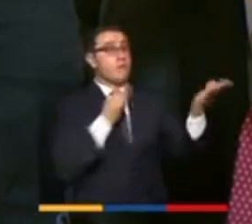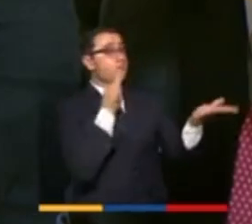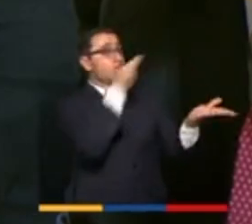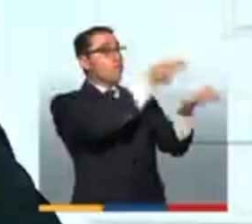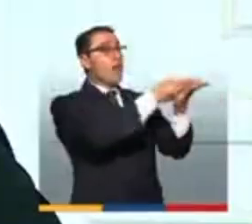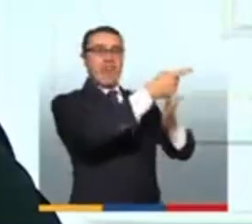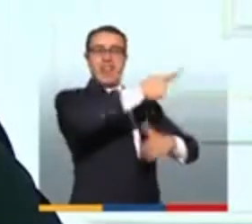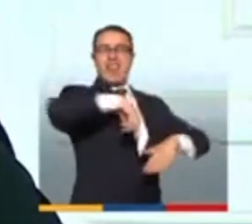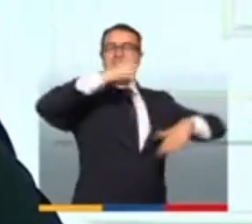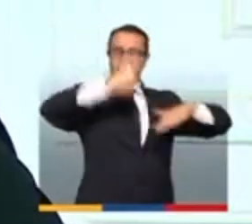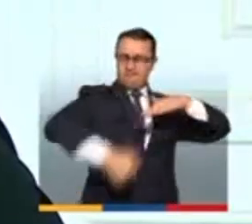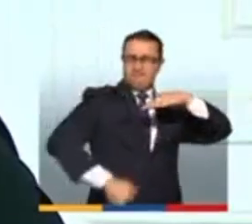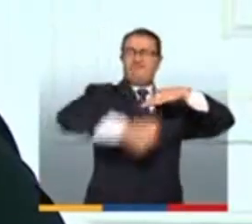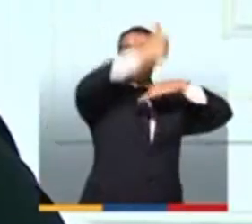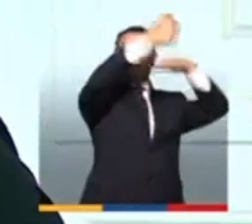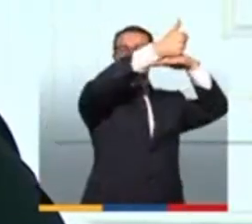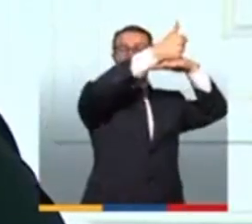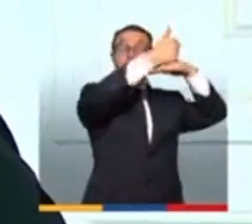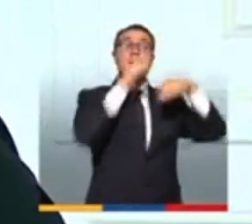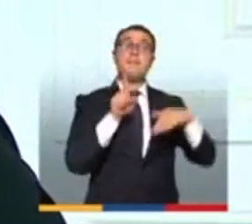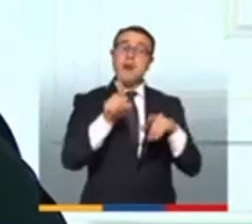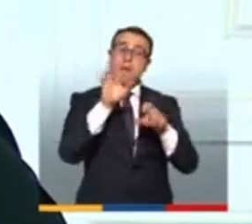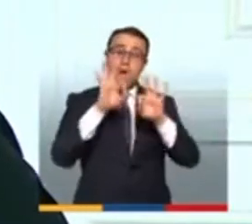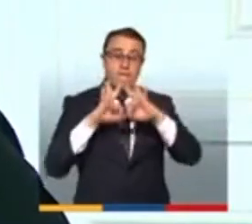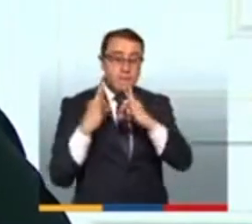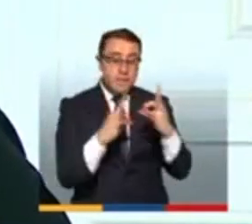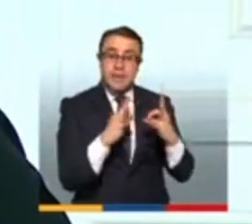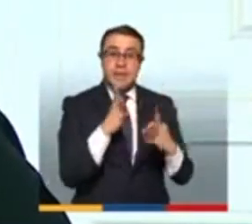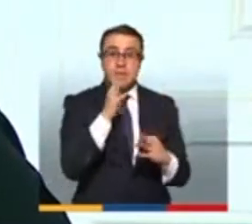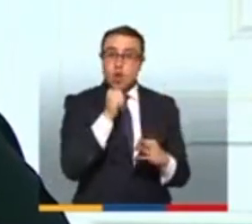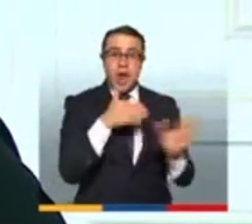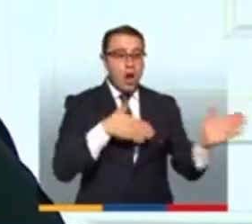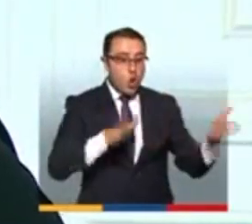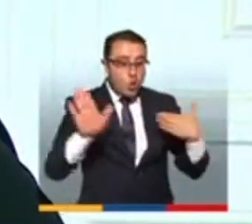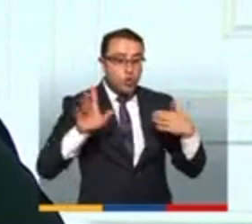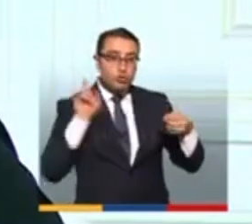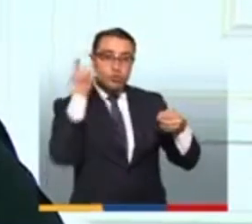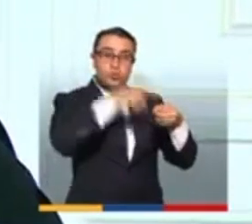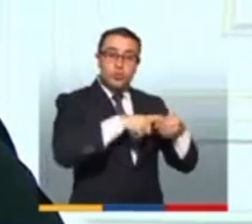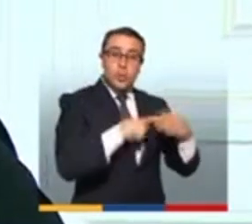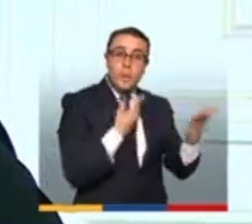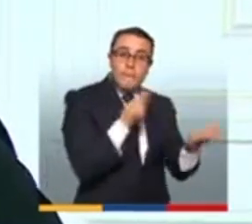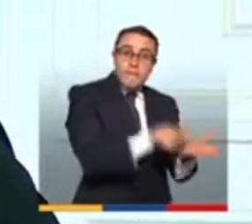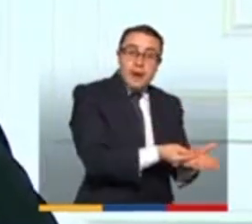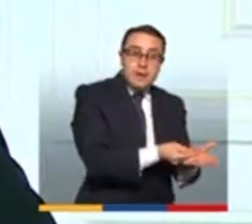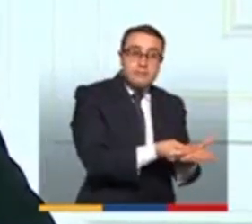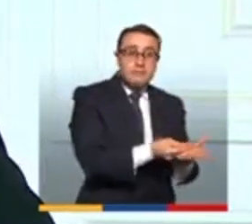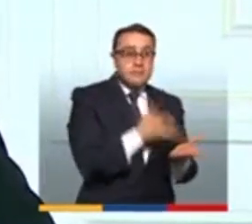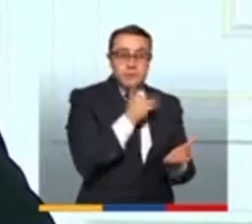generales, pero las familias que no pueden pagarle el curso al patrullero o al soldado